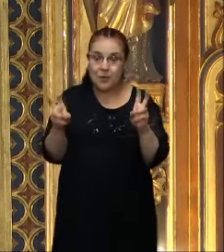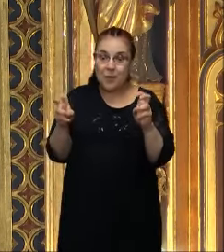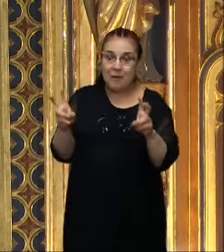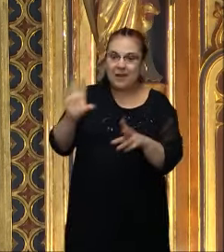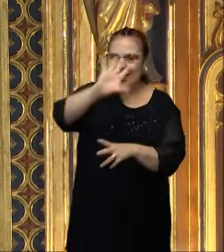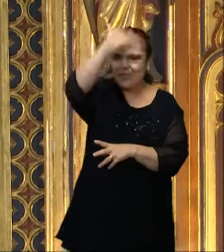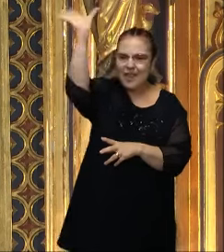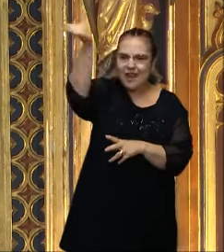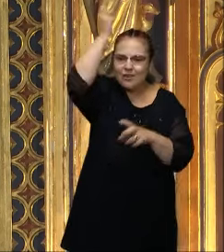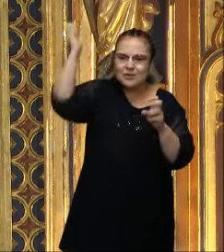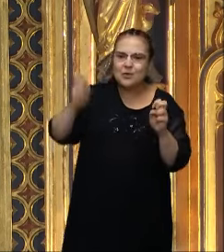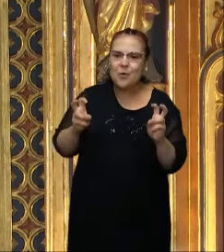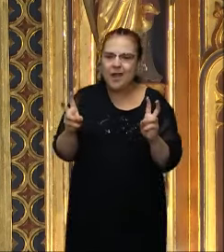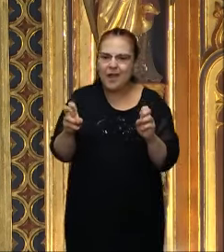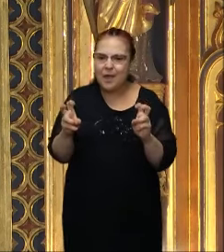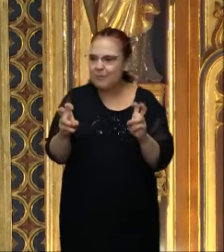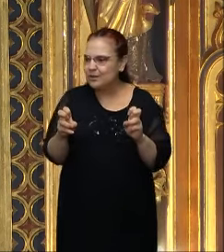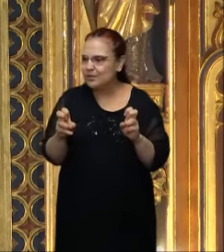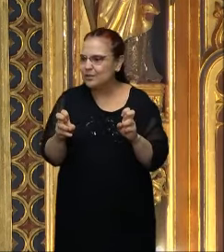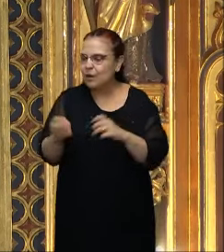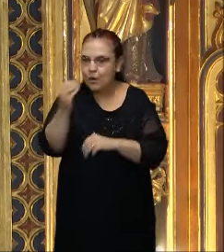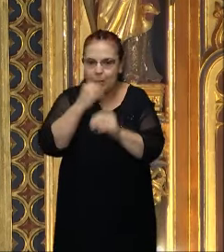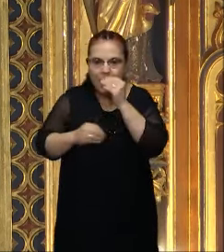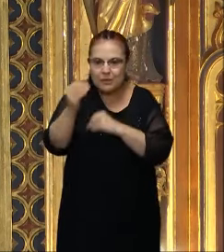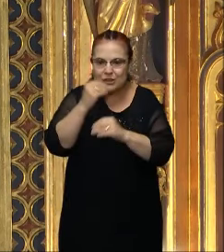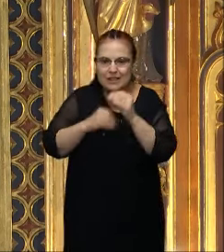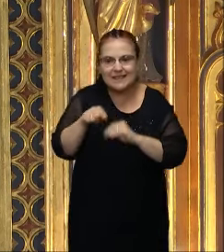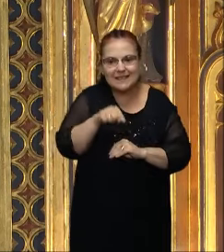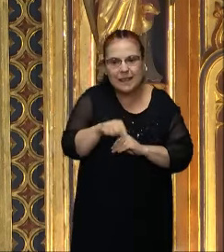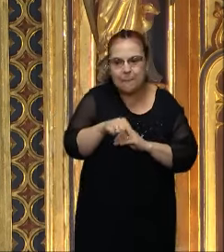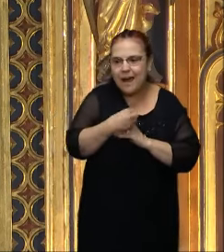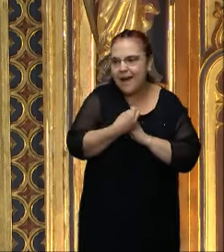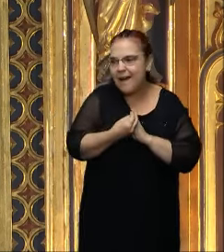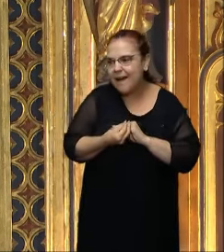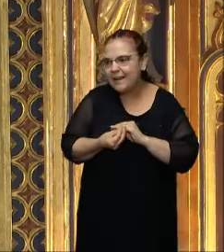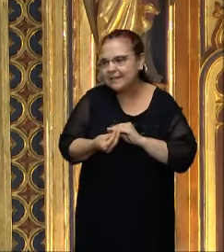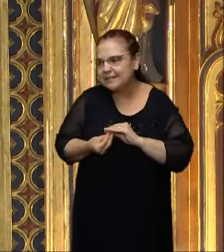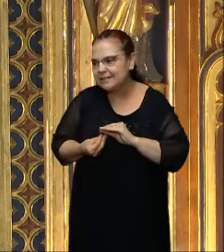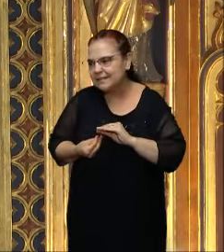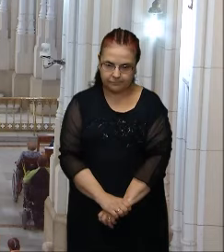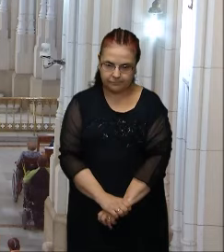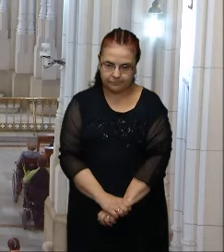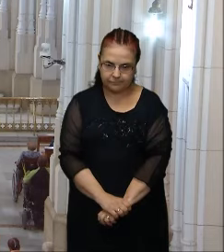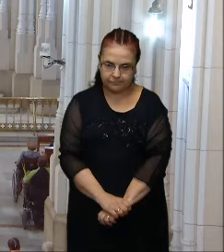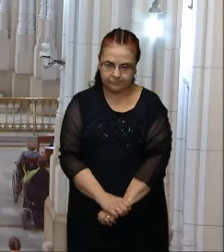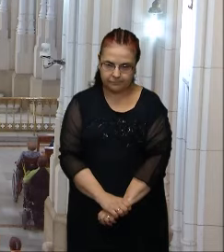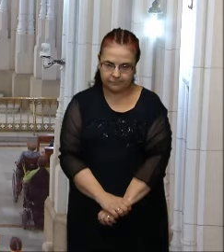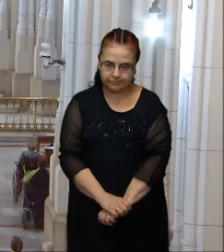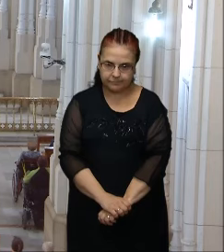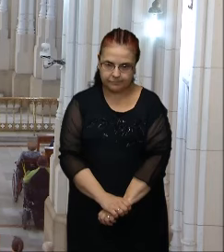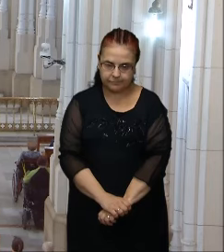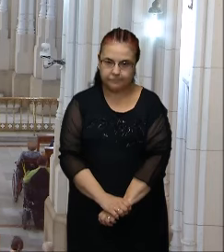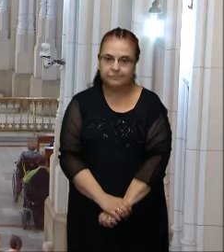tierra nueva y cielos nuevos, comamos este pan.